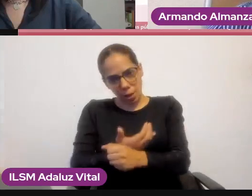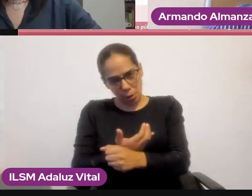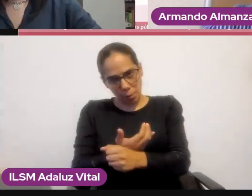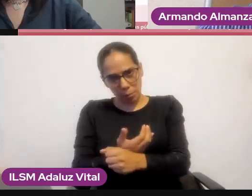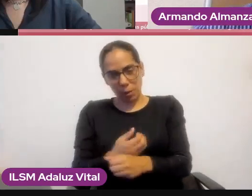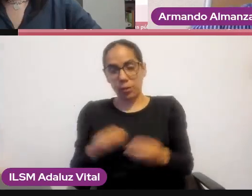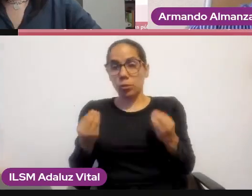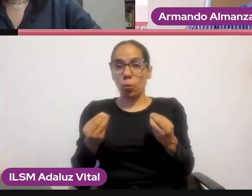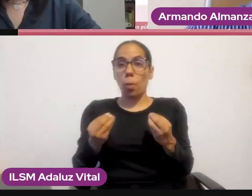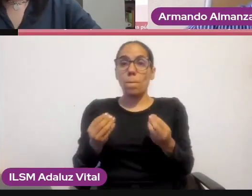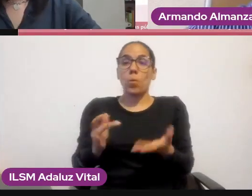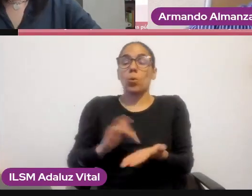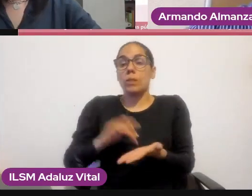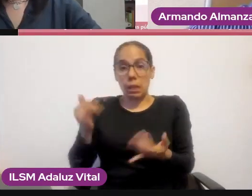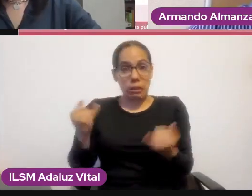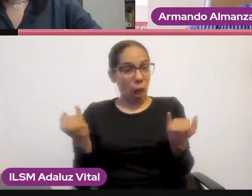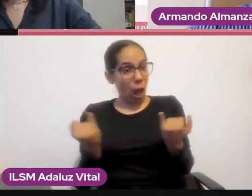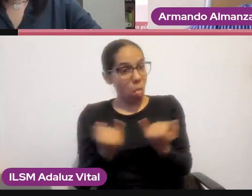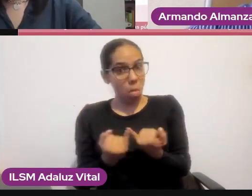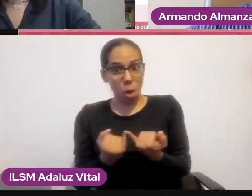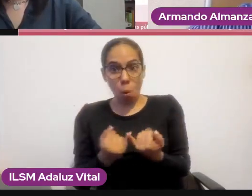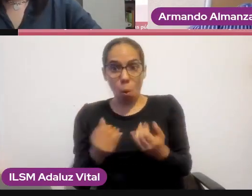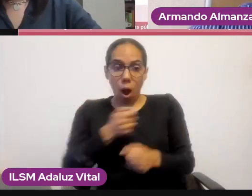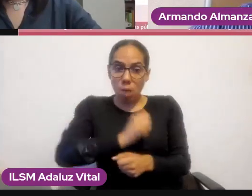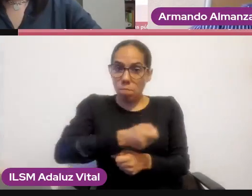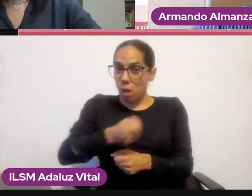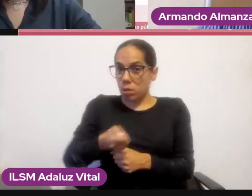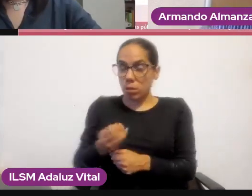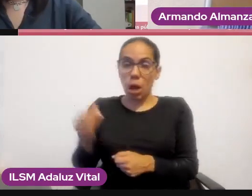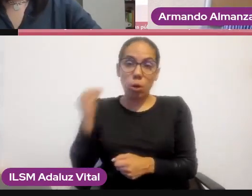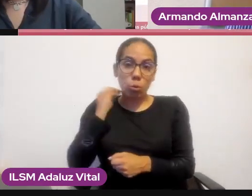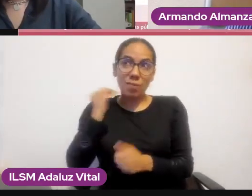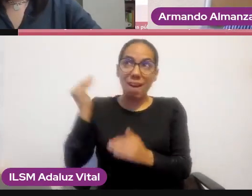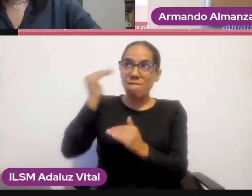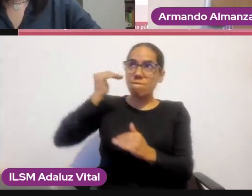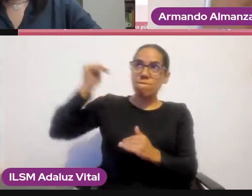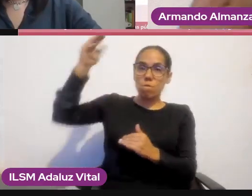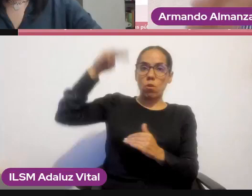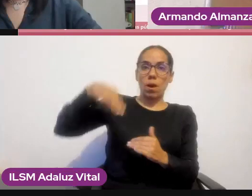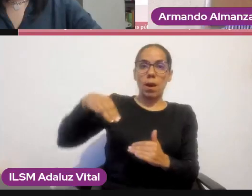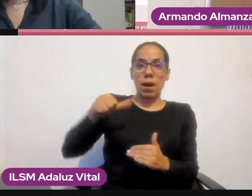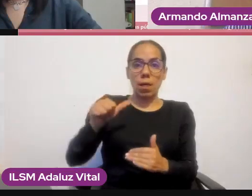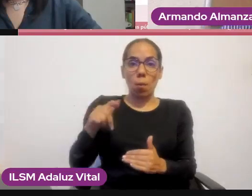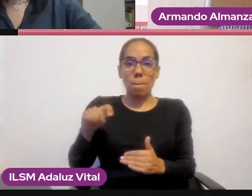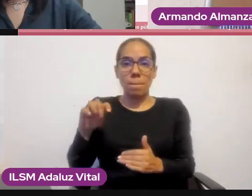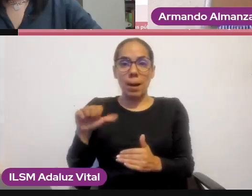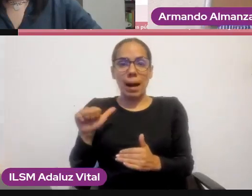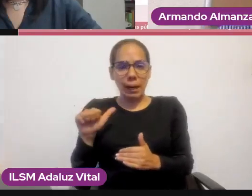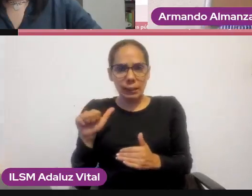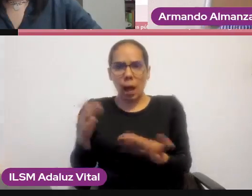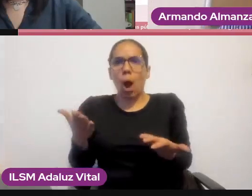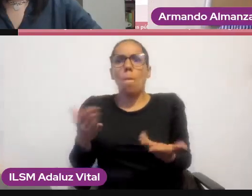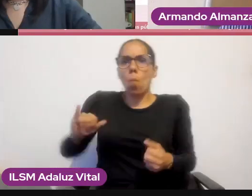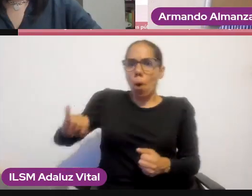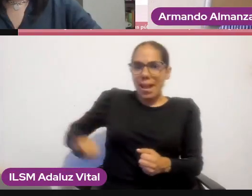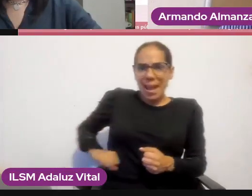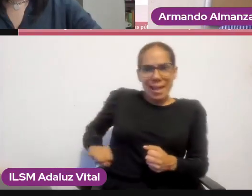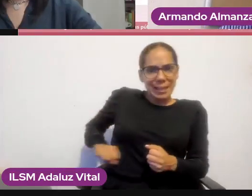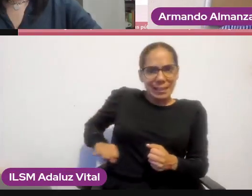Marta Mercado por este interés que no es común